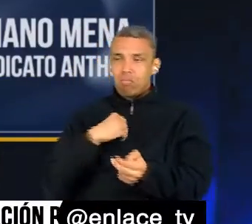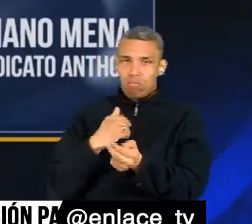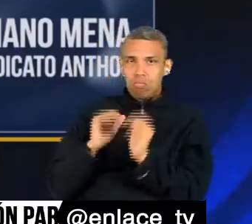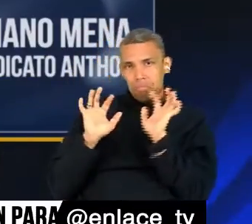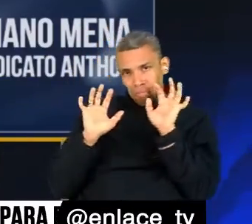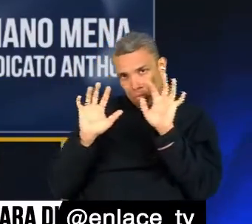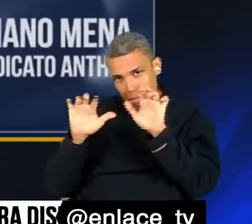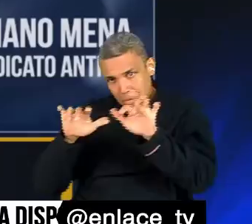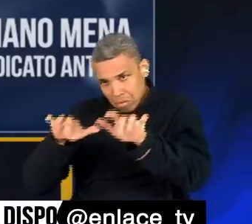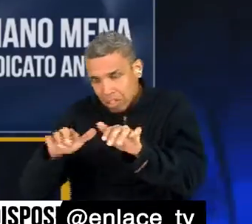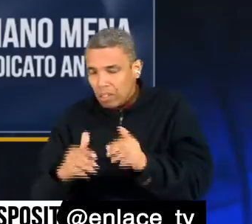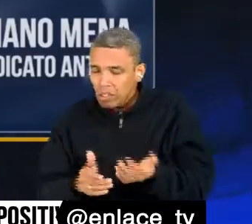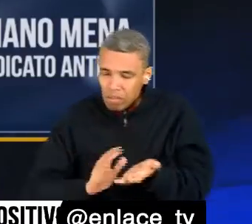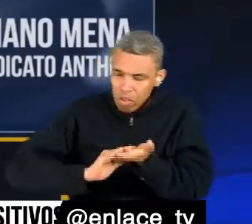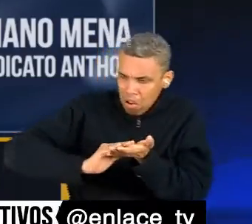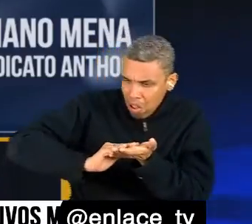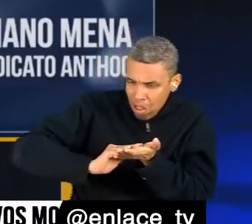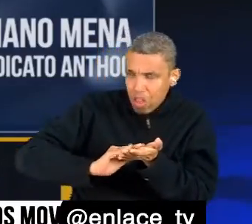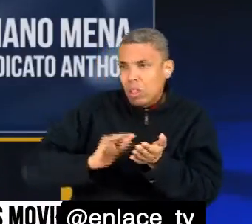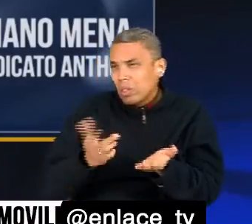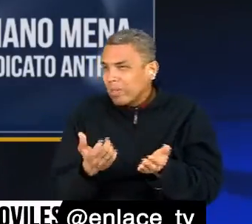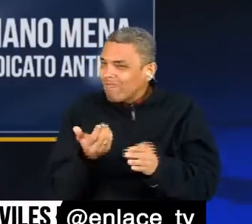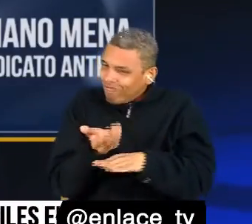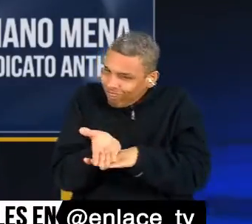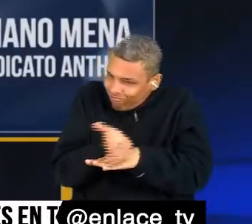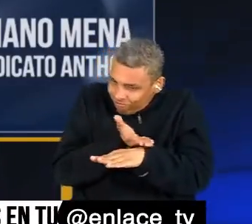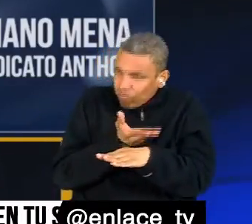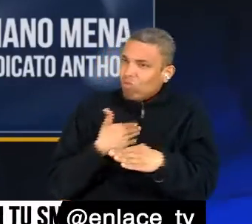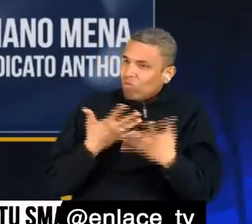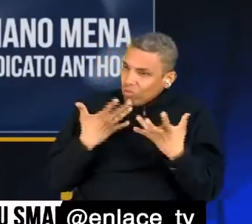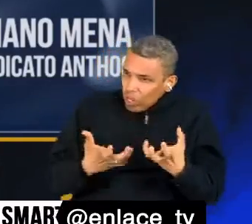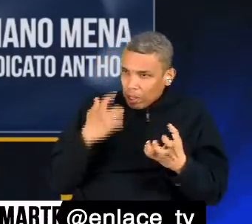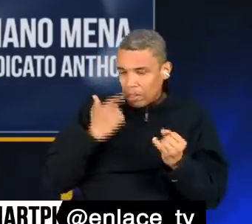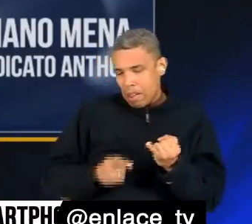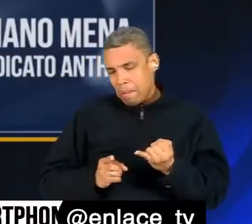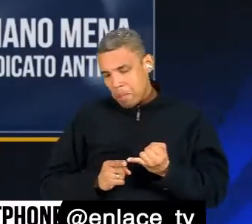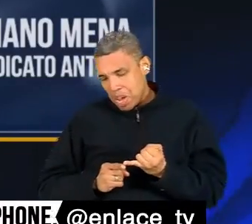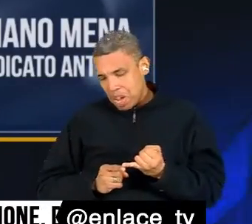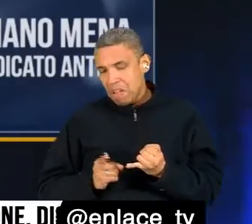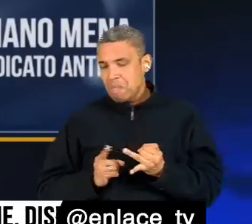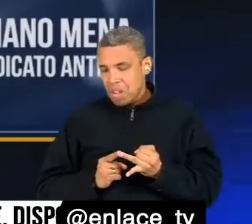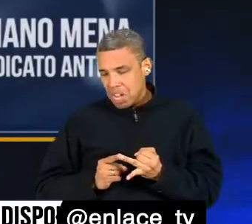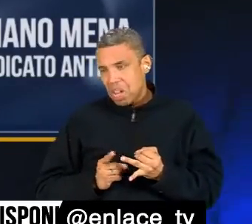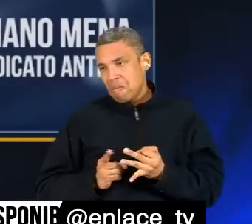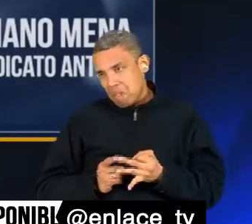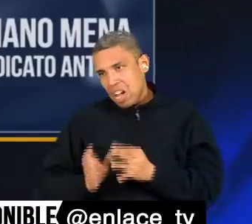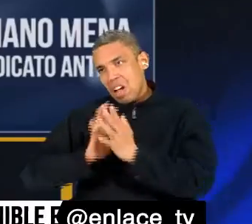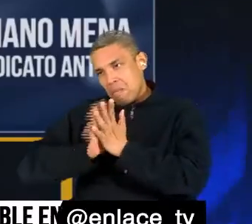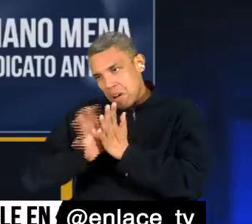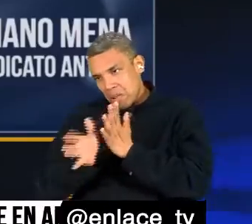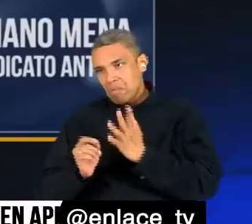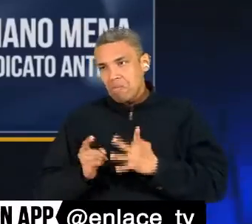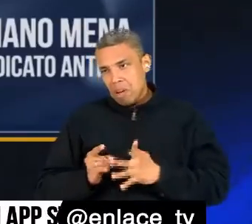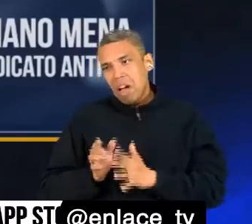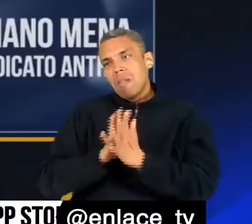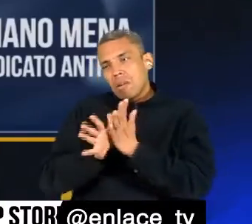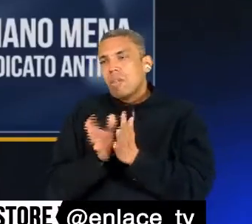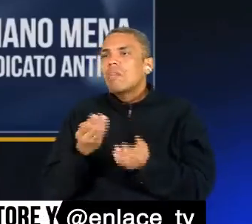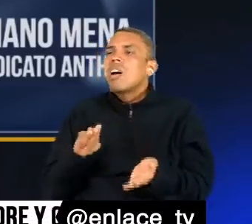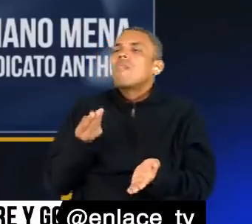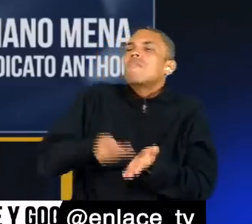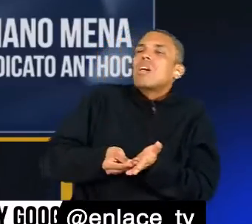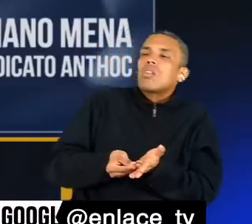Tuvimos en cuenta pues algunos puntos que era lo que nosotros pues le pedíamos a él que nos dijera cuándo nos iba a pagar, que